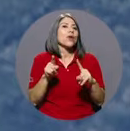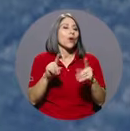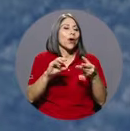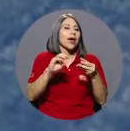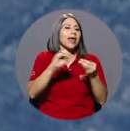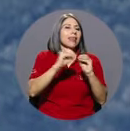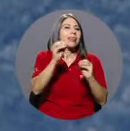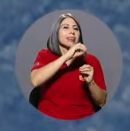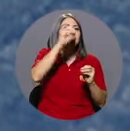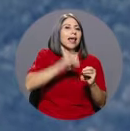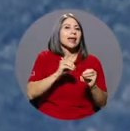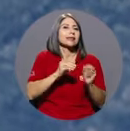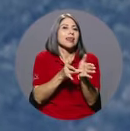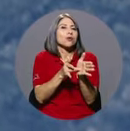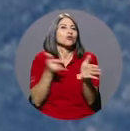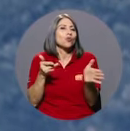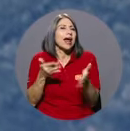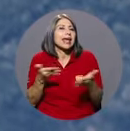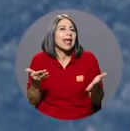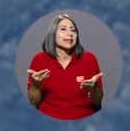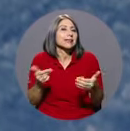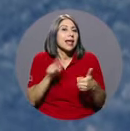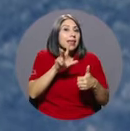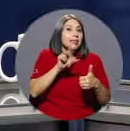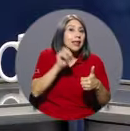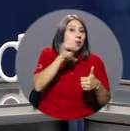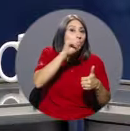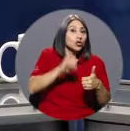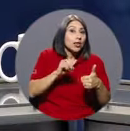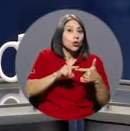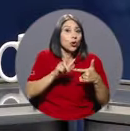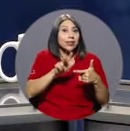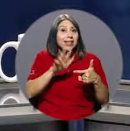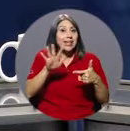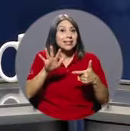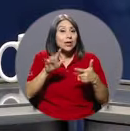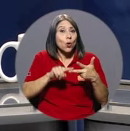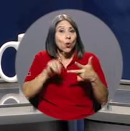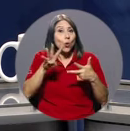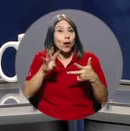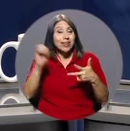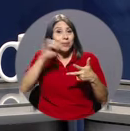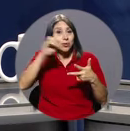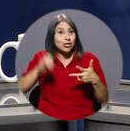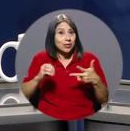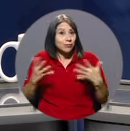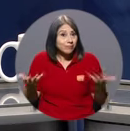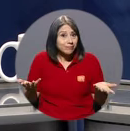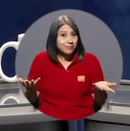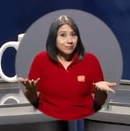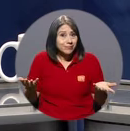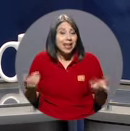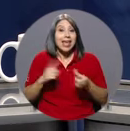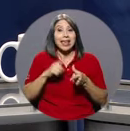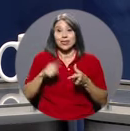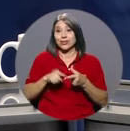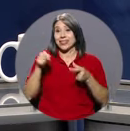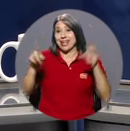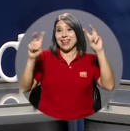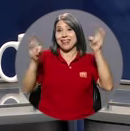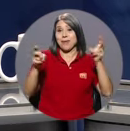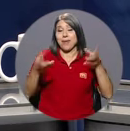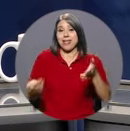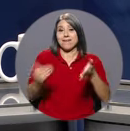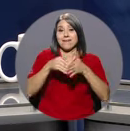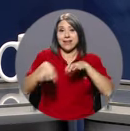usura? ¿Verdad? ¿Qué es una tasa de usura? ¿70%, 35%, 40%? Y es ahí donde yo creo que quería hacer hincapié, porque en el